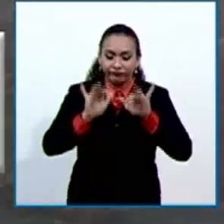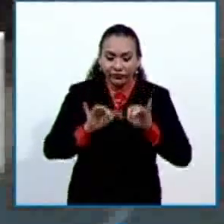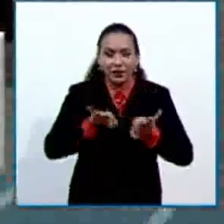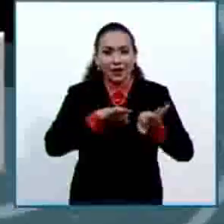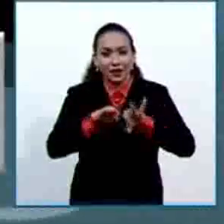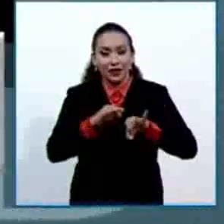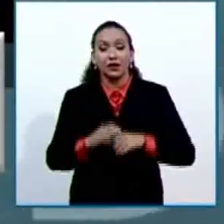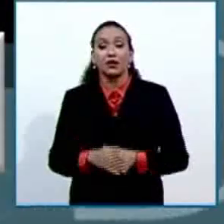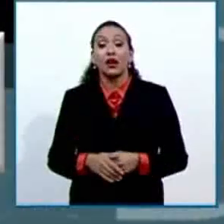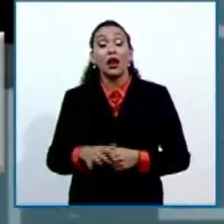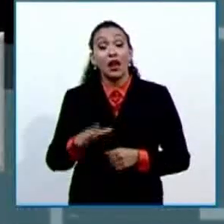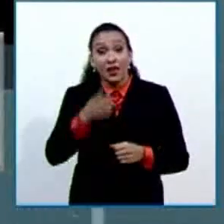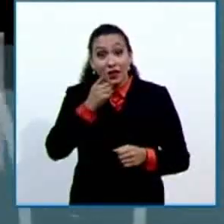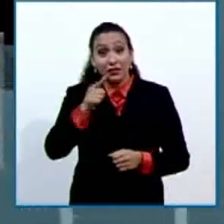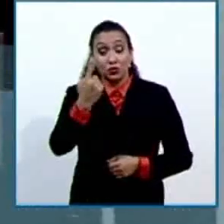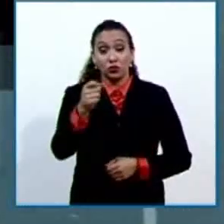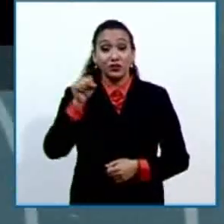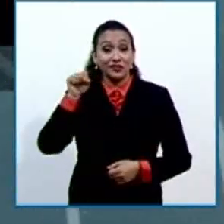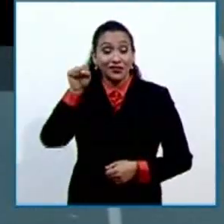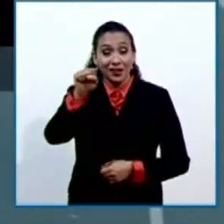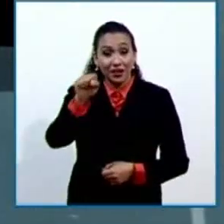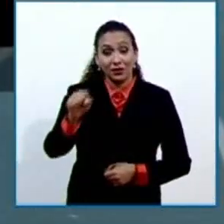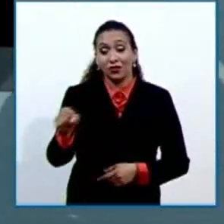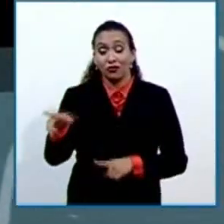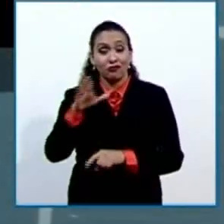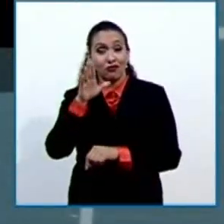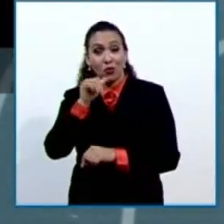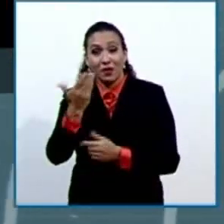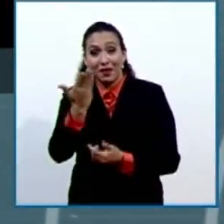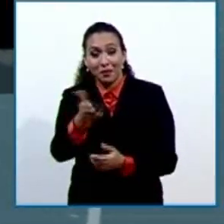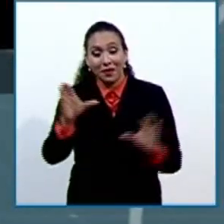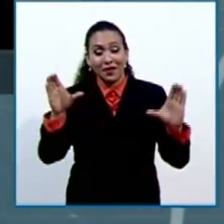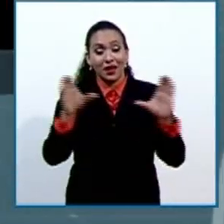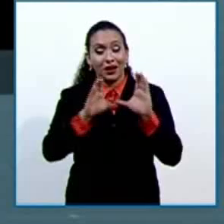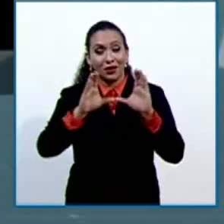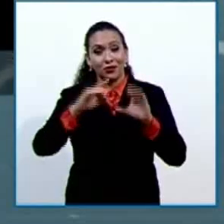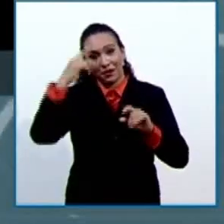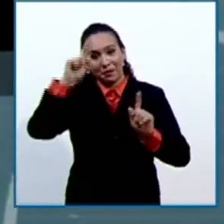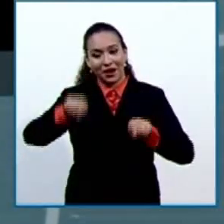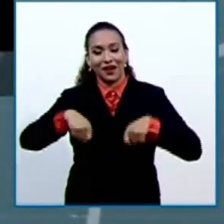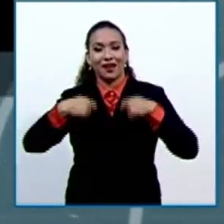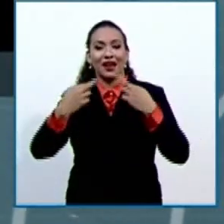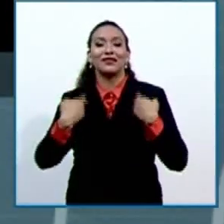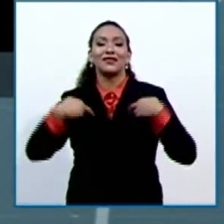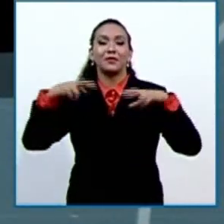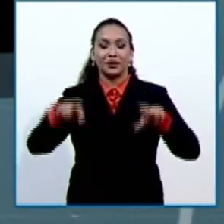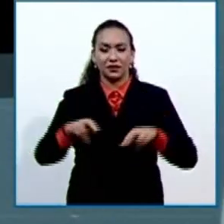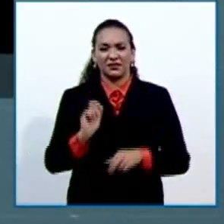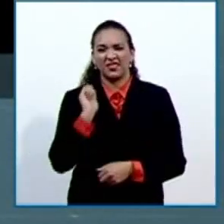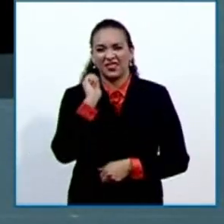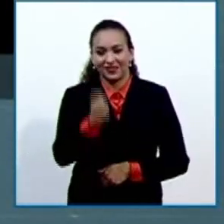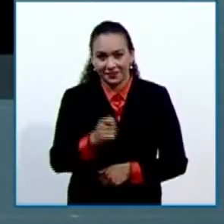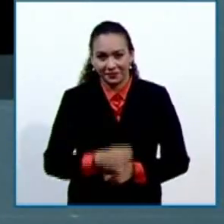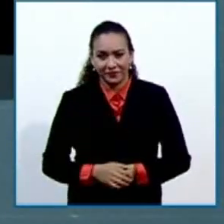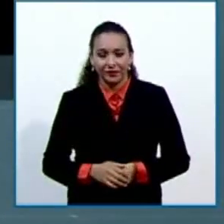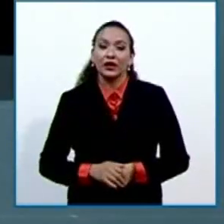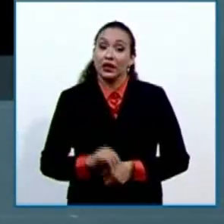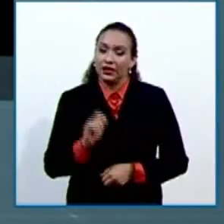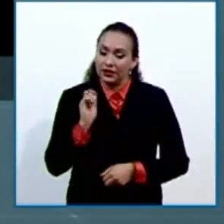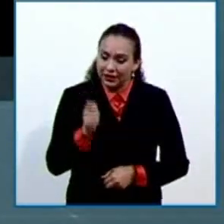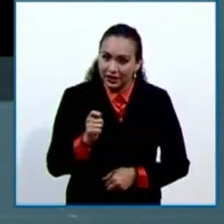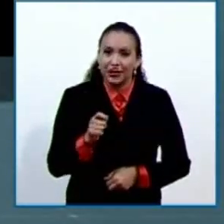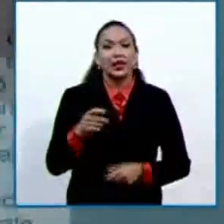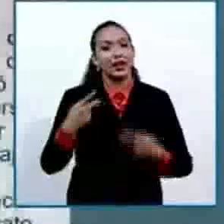que niega a un sindicato la expedición de la constancia de representatividad, es decir, que tiene el respaldo mayoritario